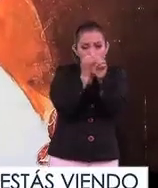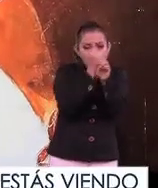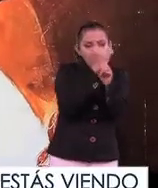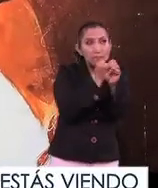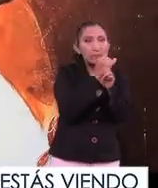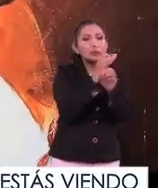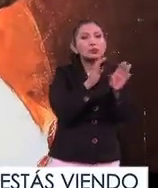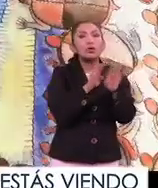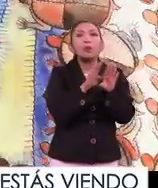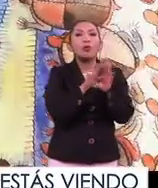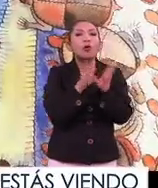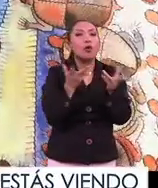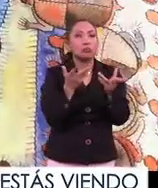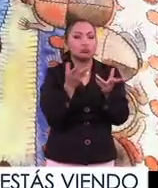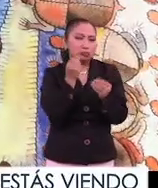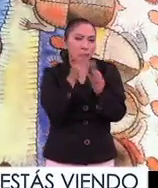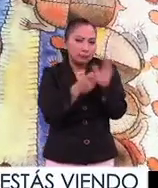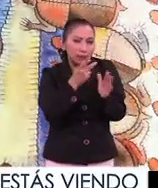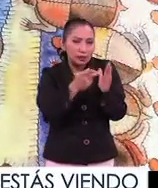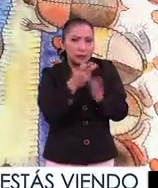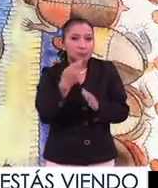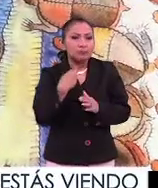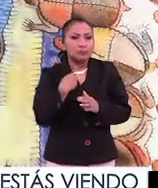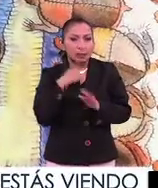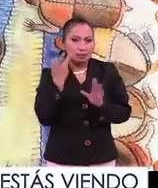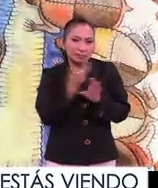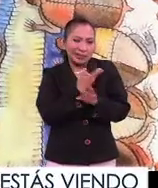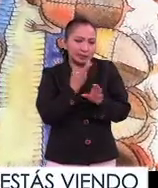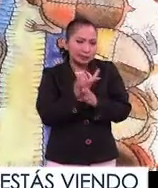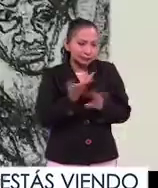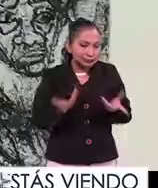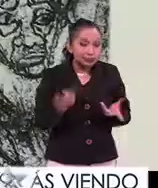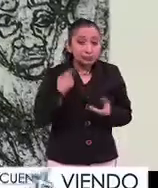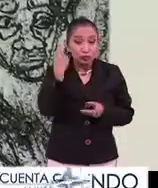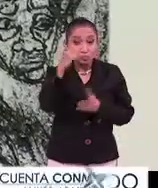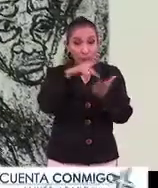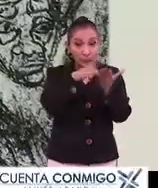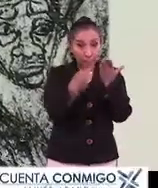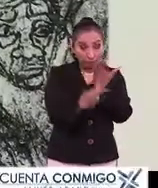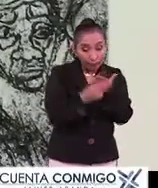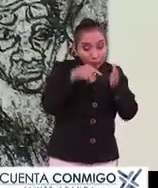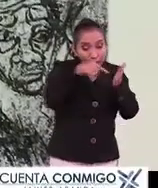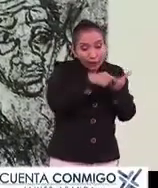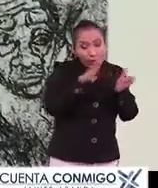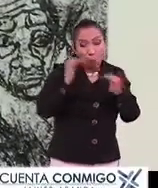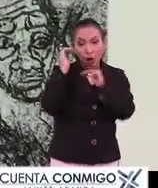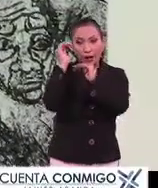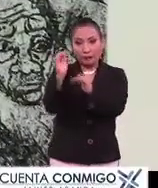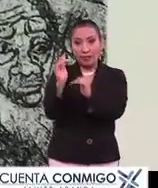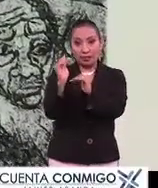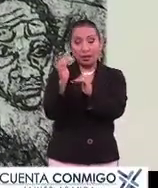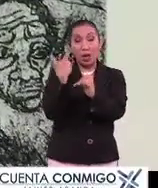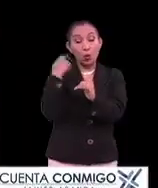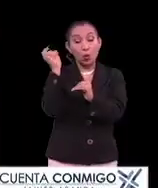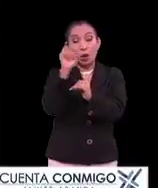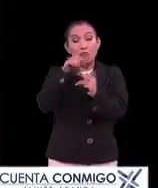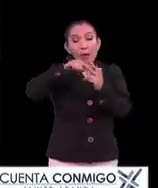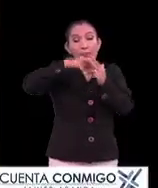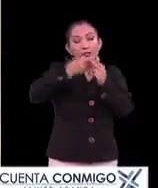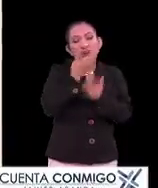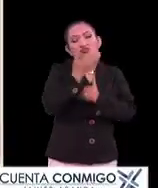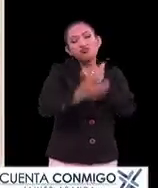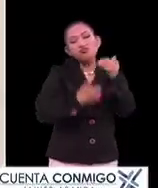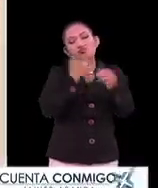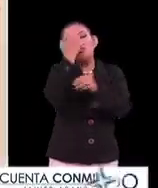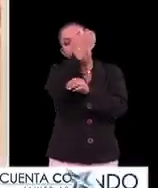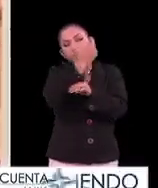investigación. Como en muchos casos nos sucede de que un proyecto tiene un límite y cuando lo